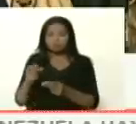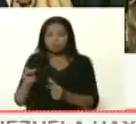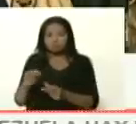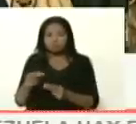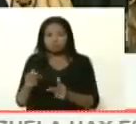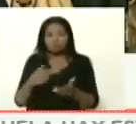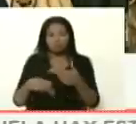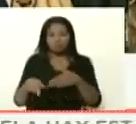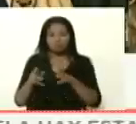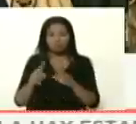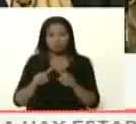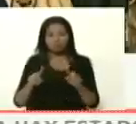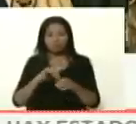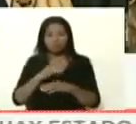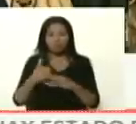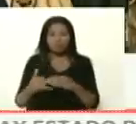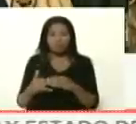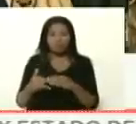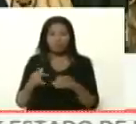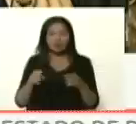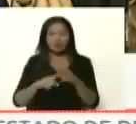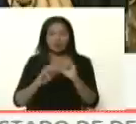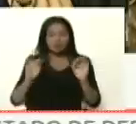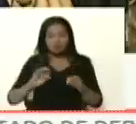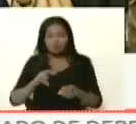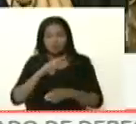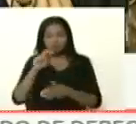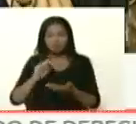la construcción del Plan Ferroviario Nacional.